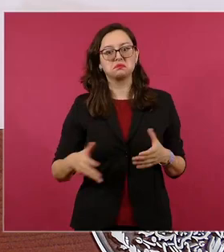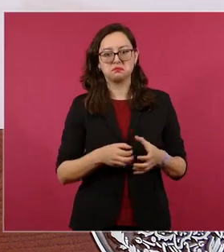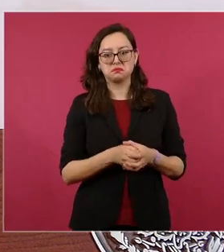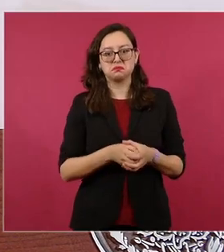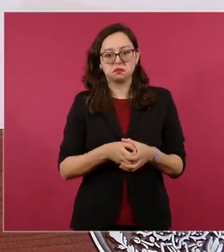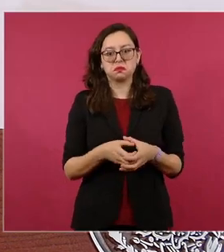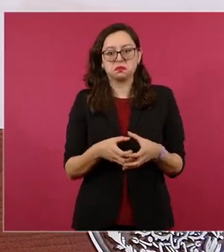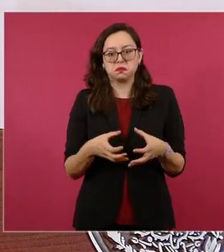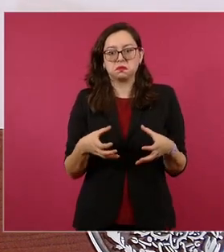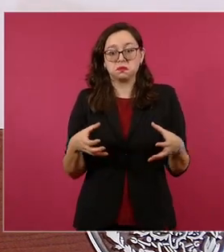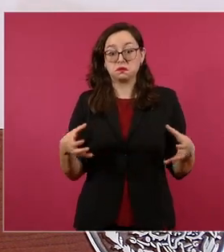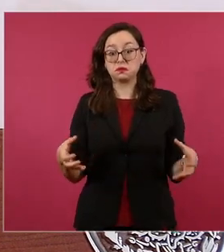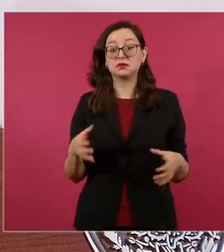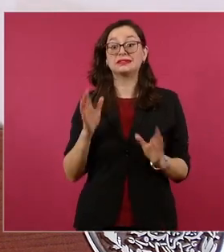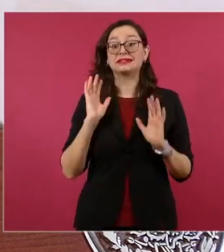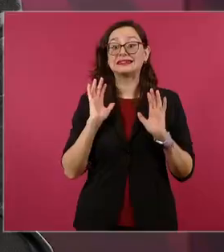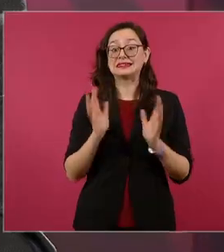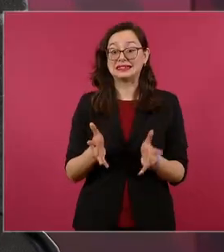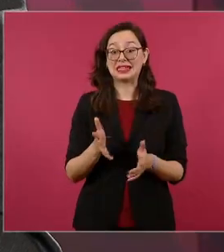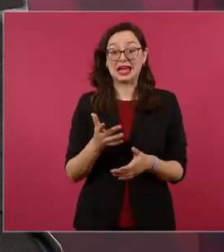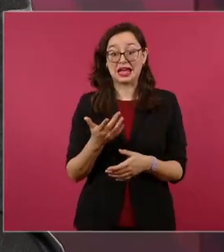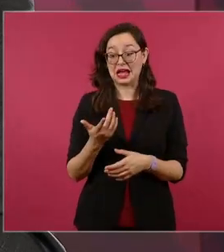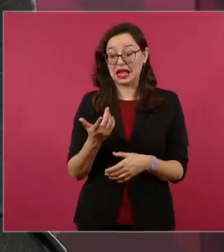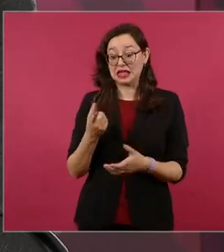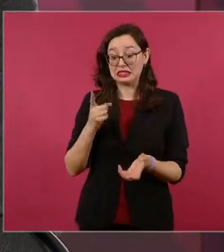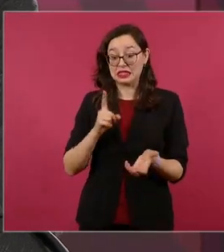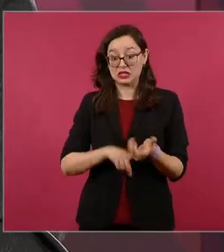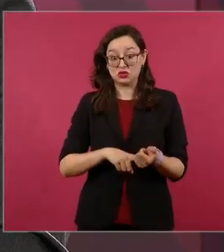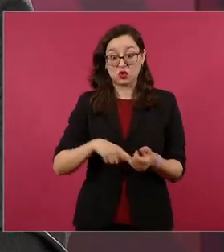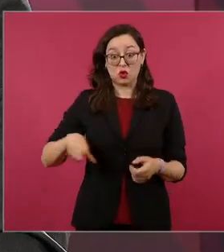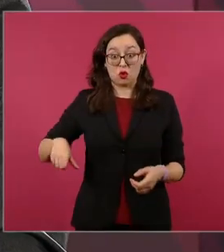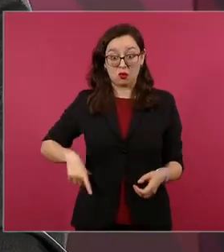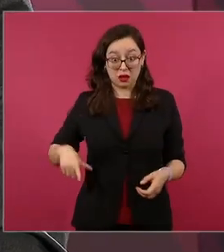es autosuficiente en sus costos de operación,